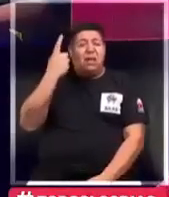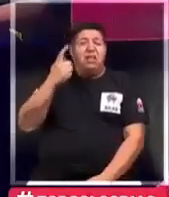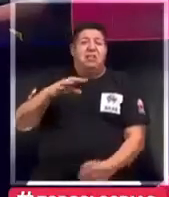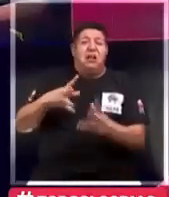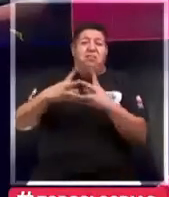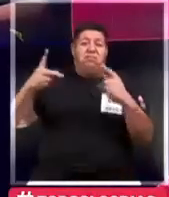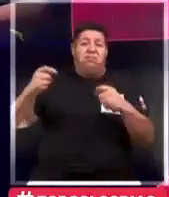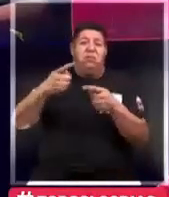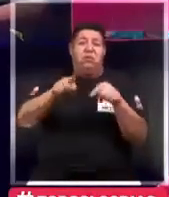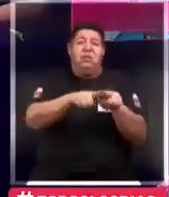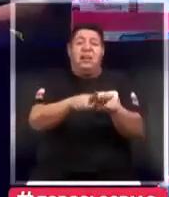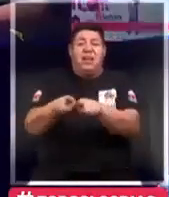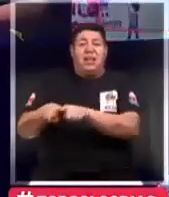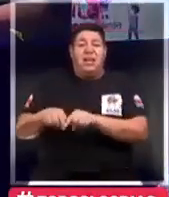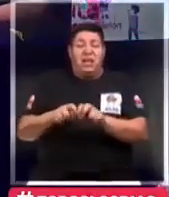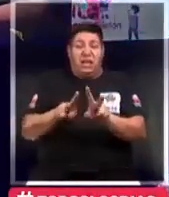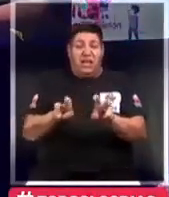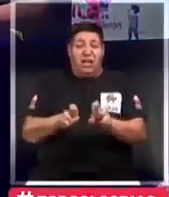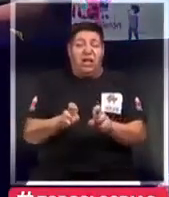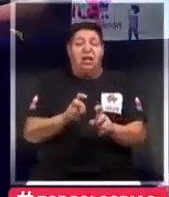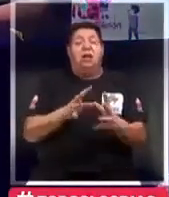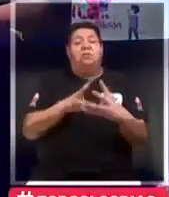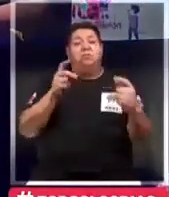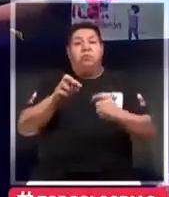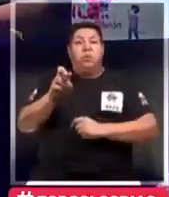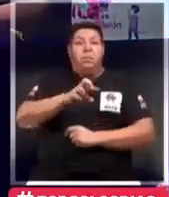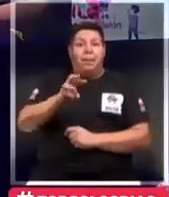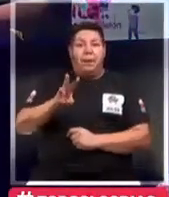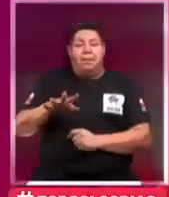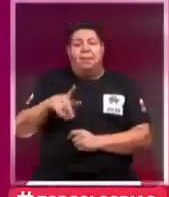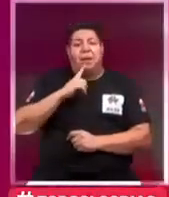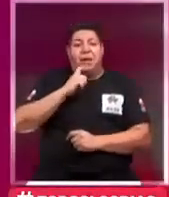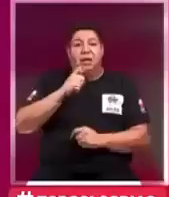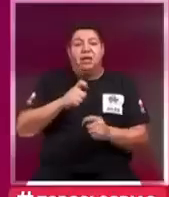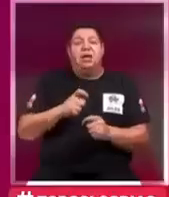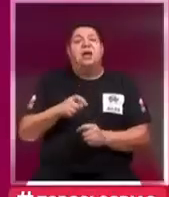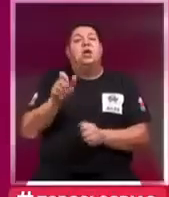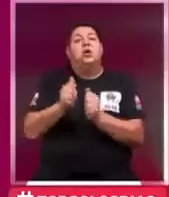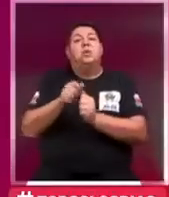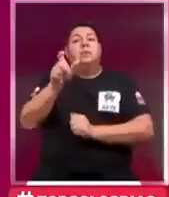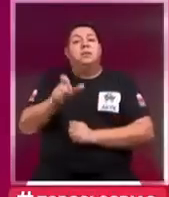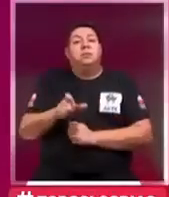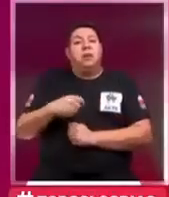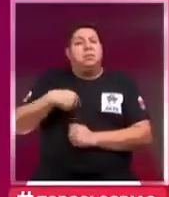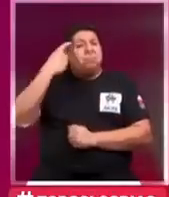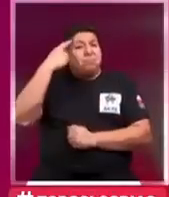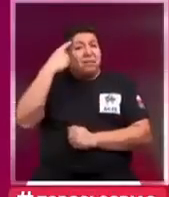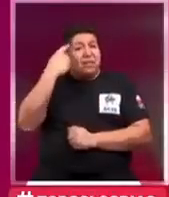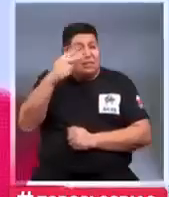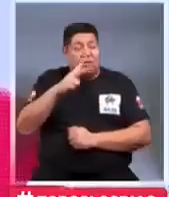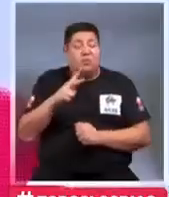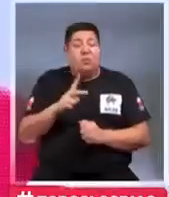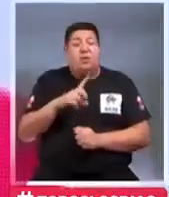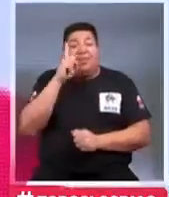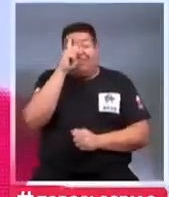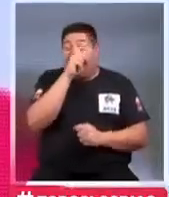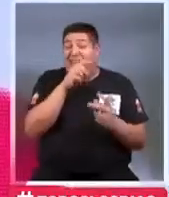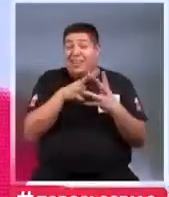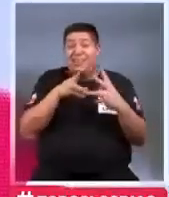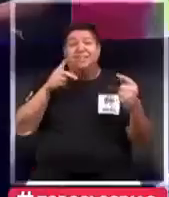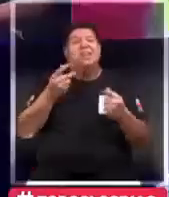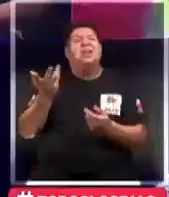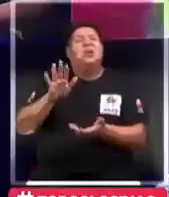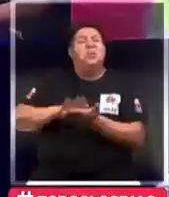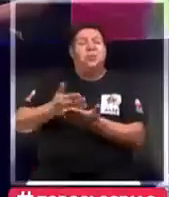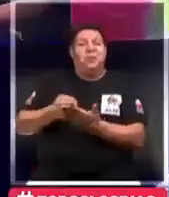lado a tus otros hijos con el papá y tú venirte con Emilia. Me imagino que como mamá fue difícil desprenderte. ¿Cómo lo viviste